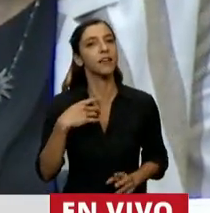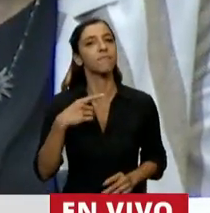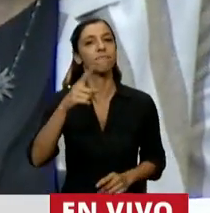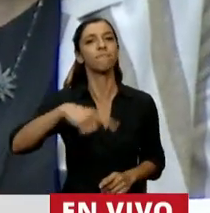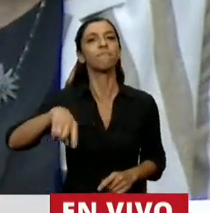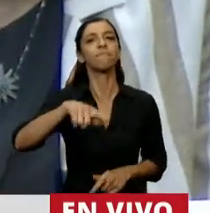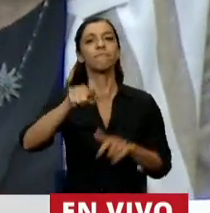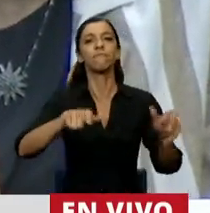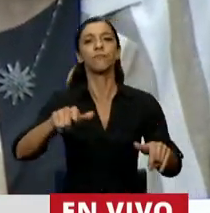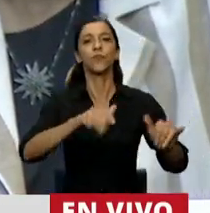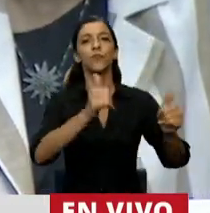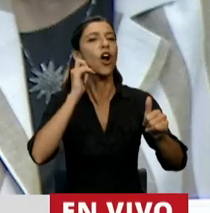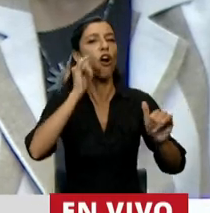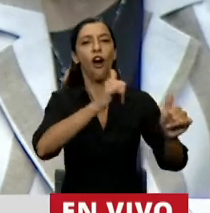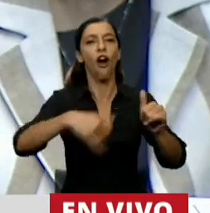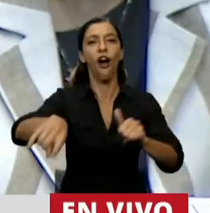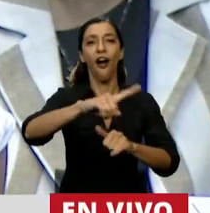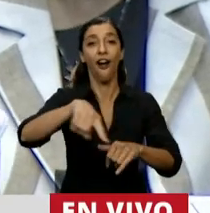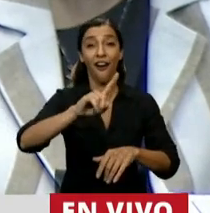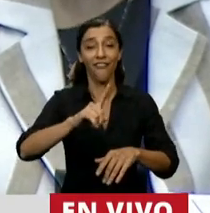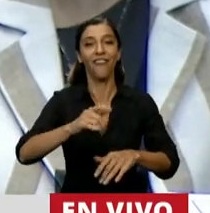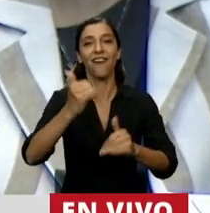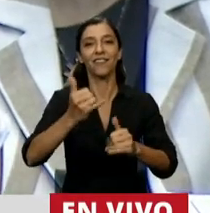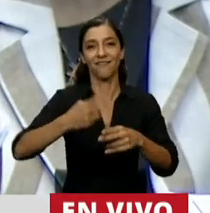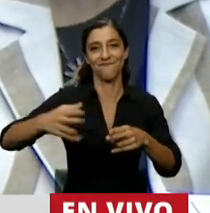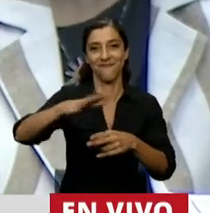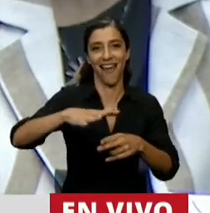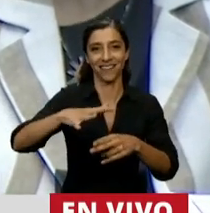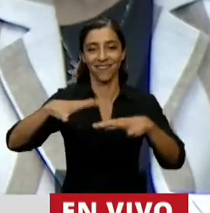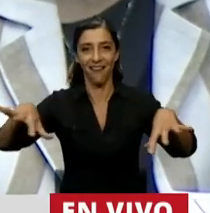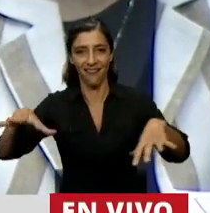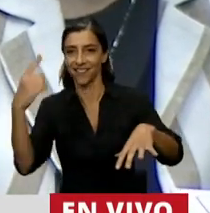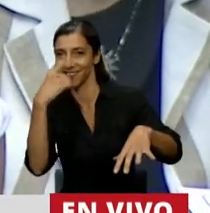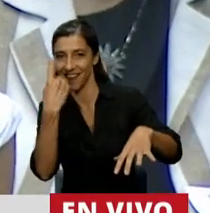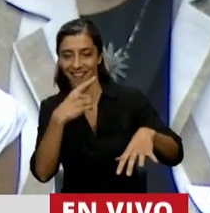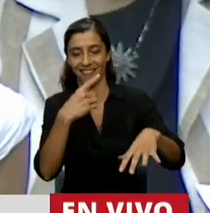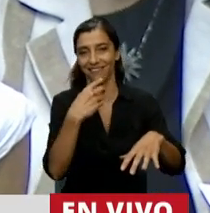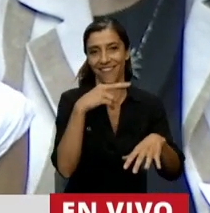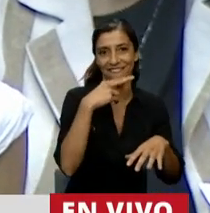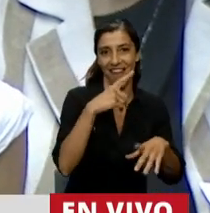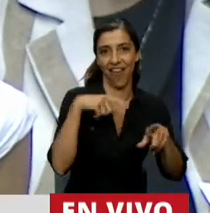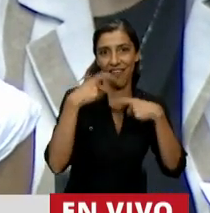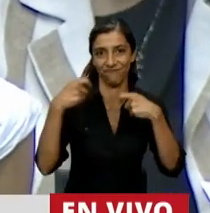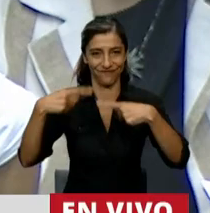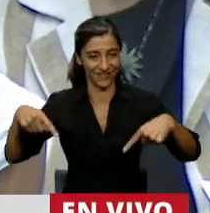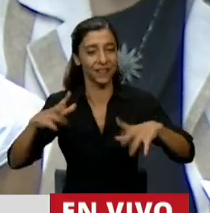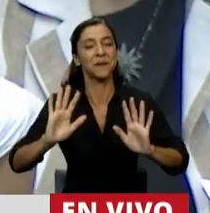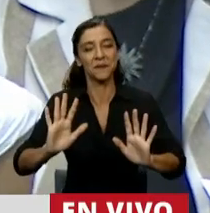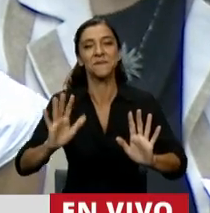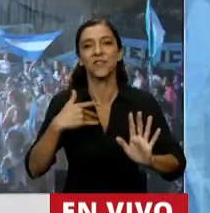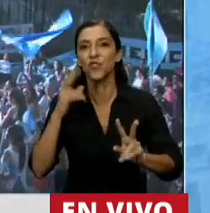de un lado y del otro, que se identifican con un pañuelo celeste y con un pañuelo verde, porque la verdad que en un país